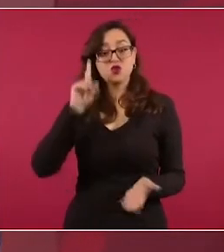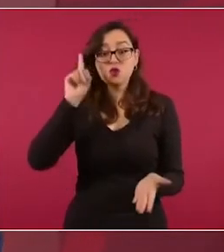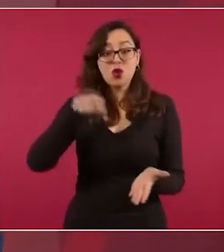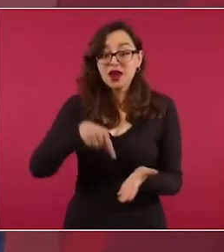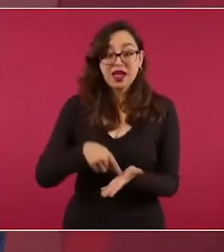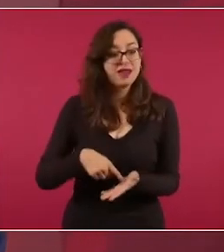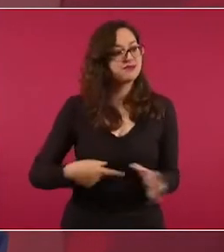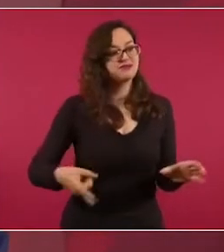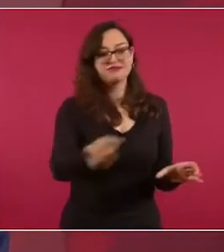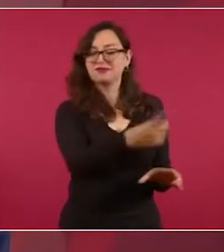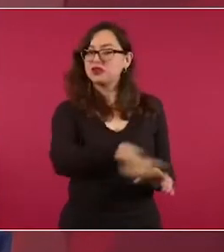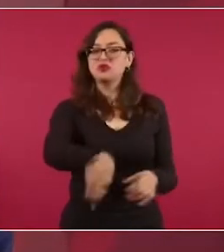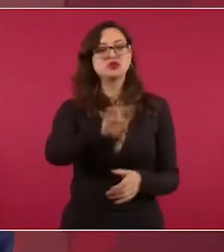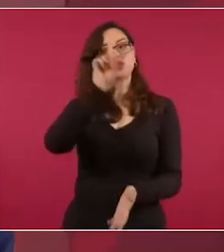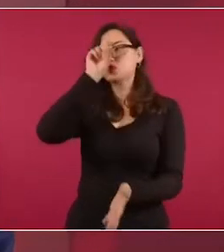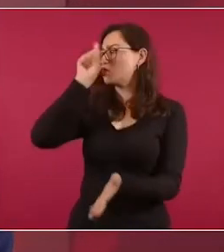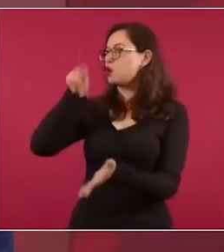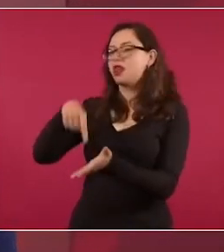el discurso de